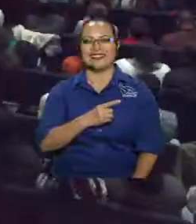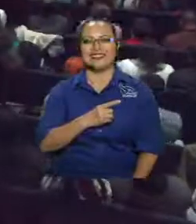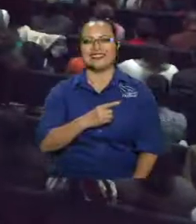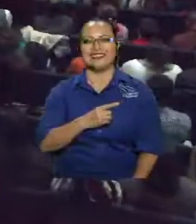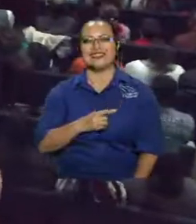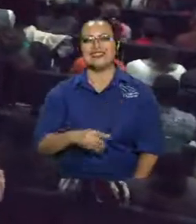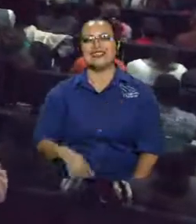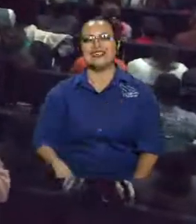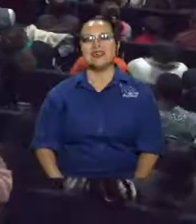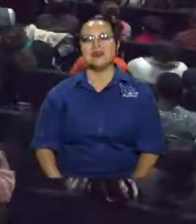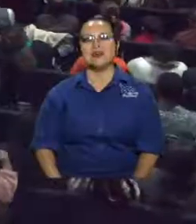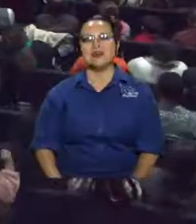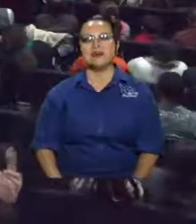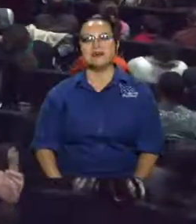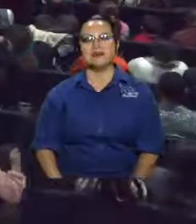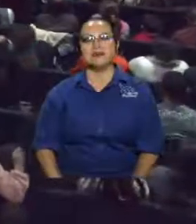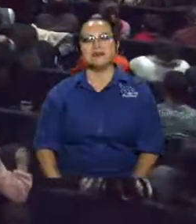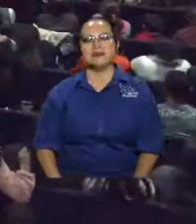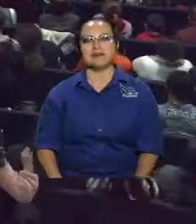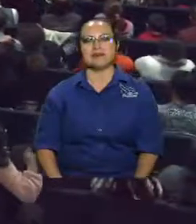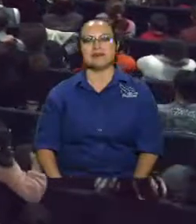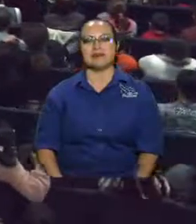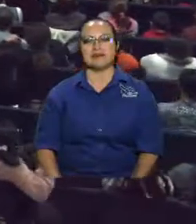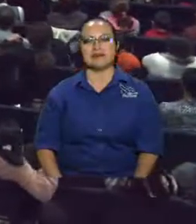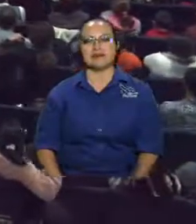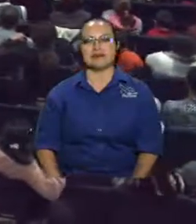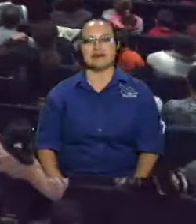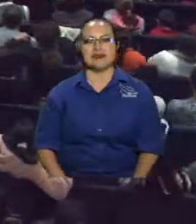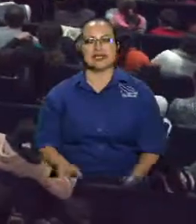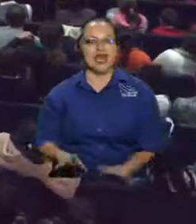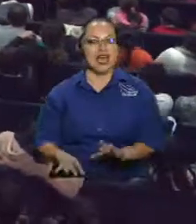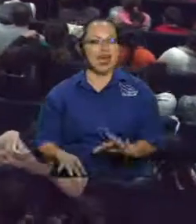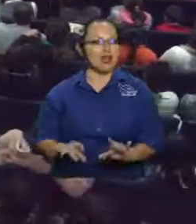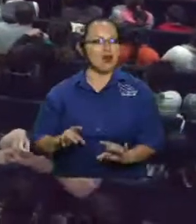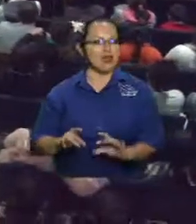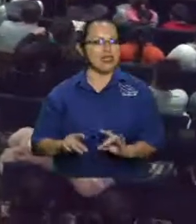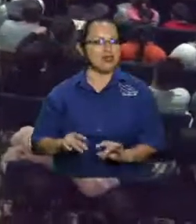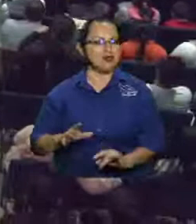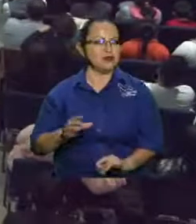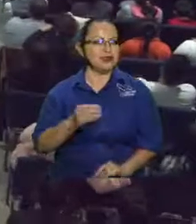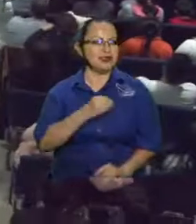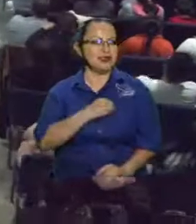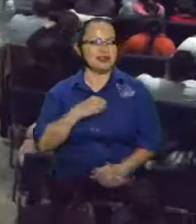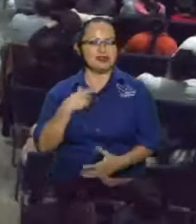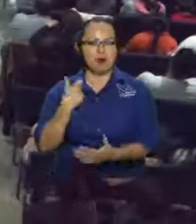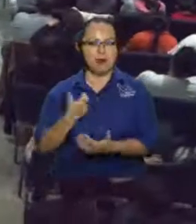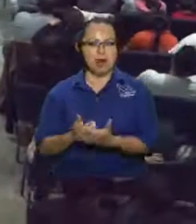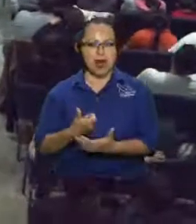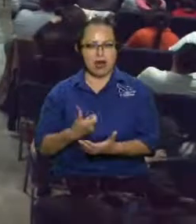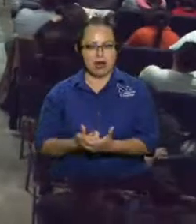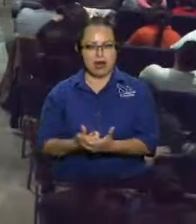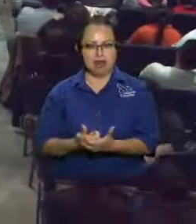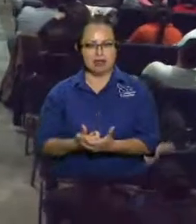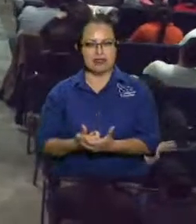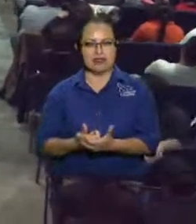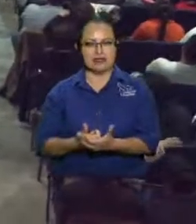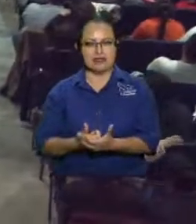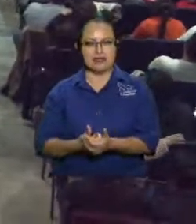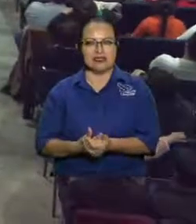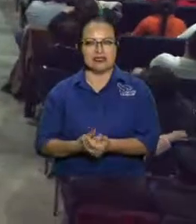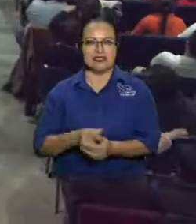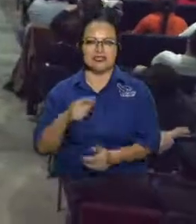No, yo también. No, pero yo te digo, deseo de algo que puedas comprar.